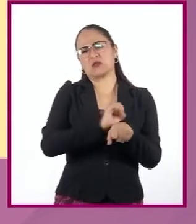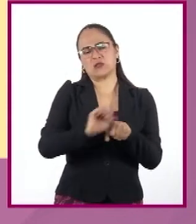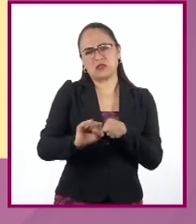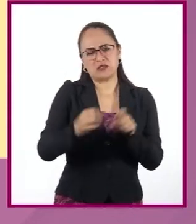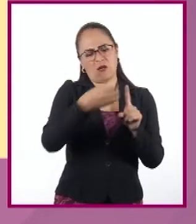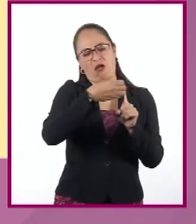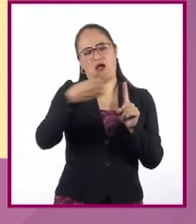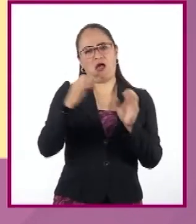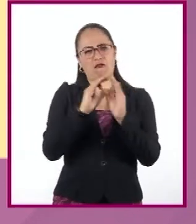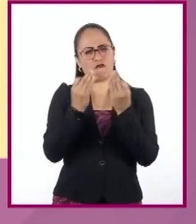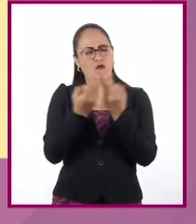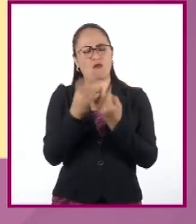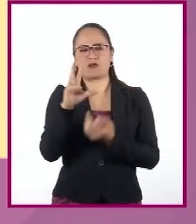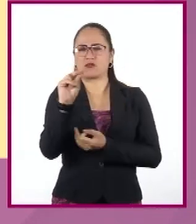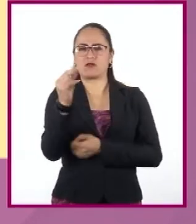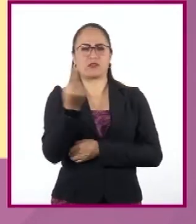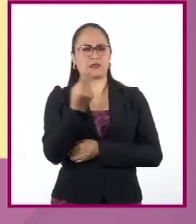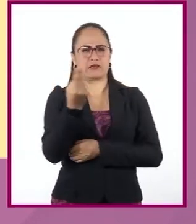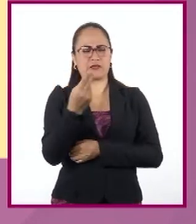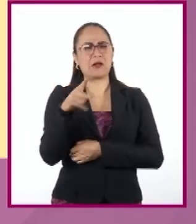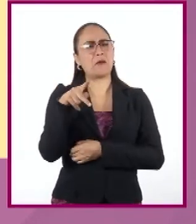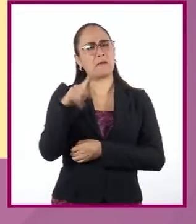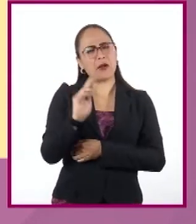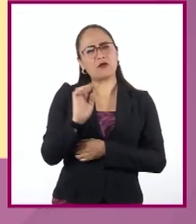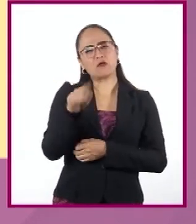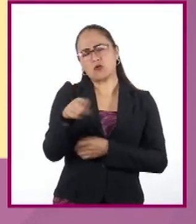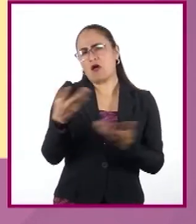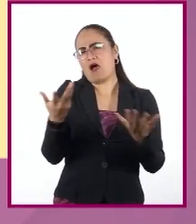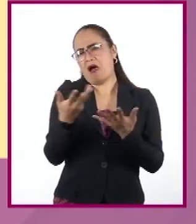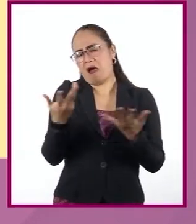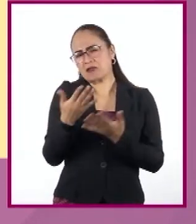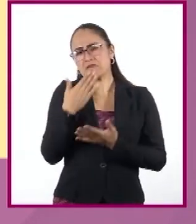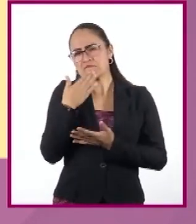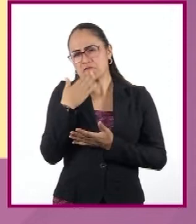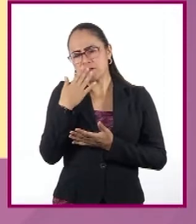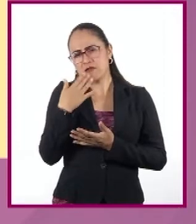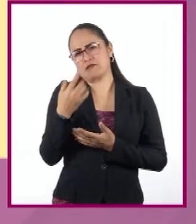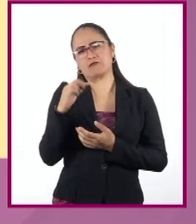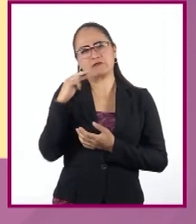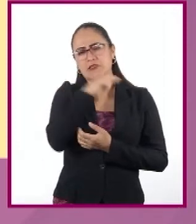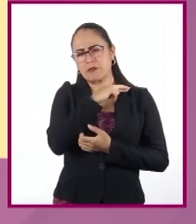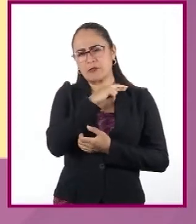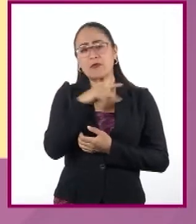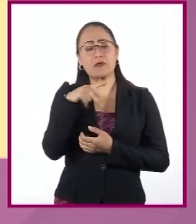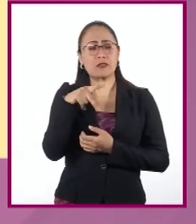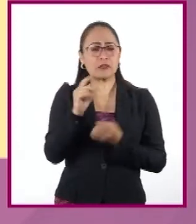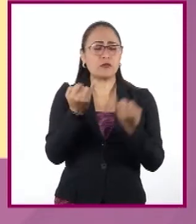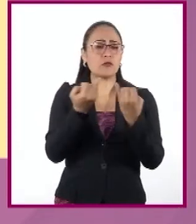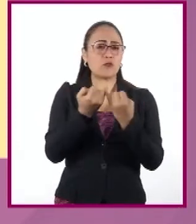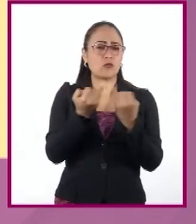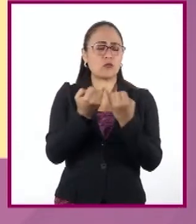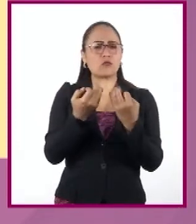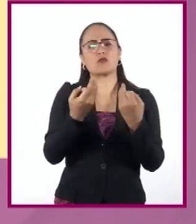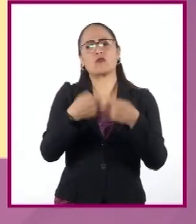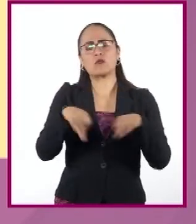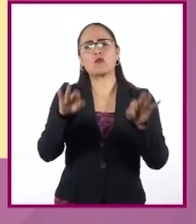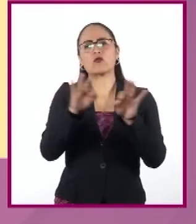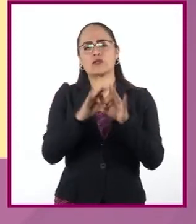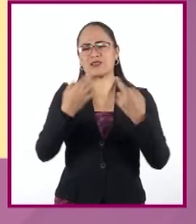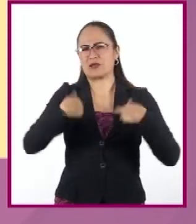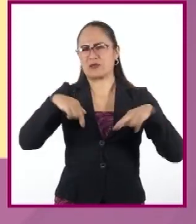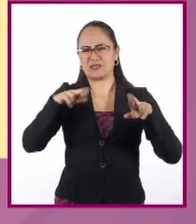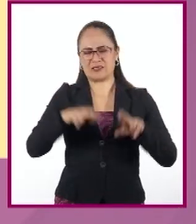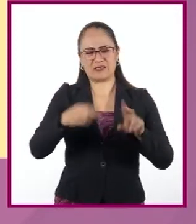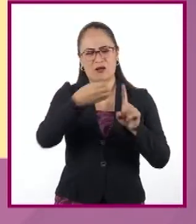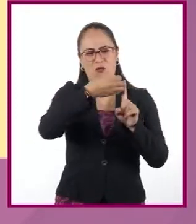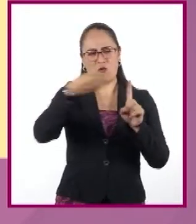pero más allá de que puedas solucionarlos de manera práctica, es importante que aprendas a representarlos con una ecuación, para